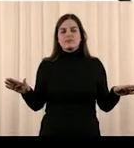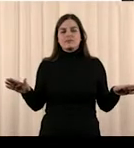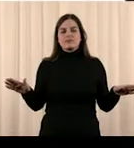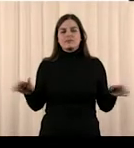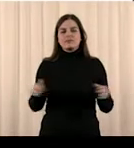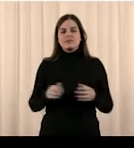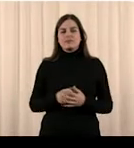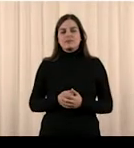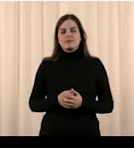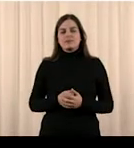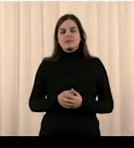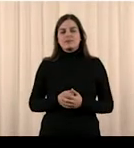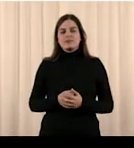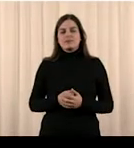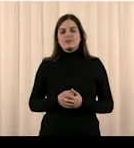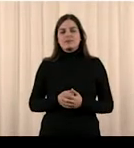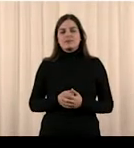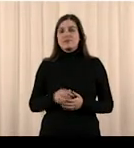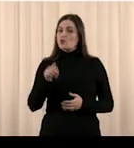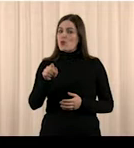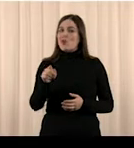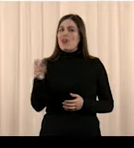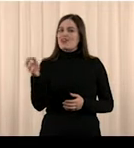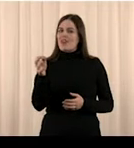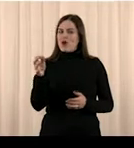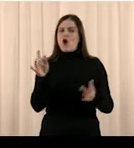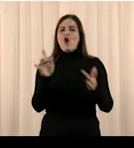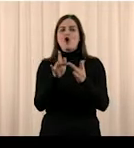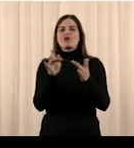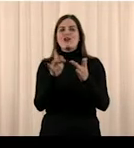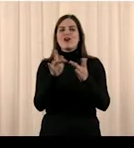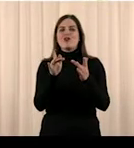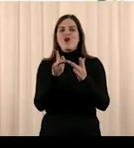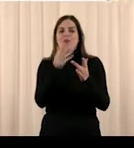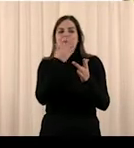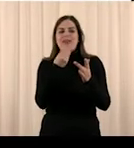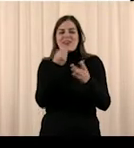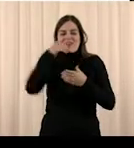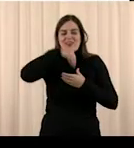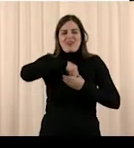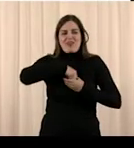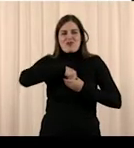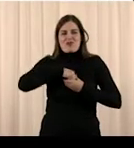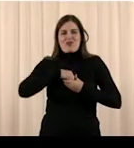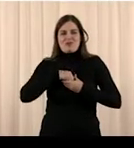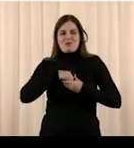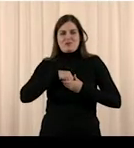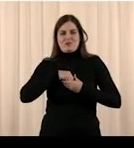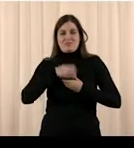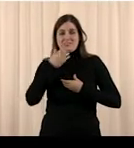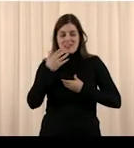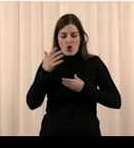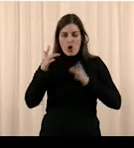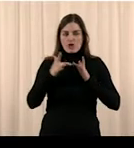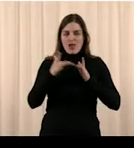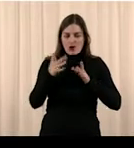with that beauty that is inside. Tienes que estar en contacto con esa belleza que hay dentro de and ti. Then and only then, y entonces, y solo